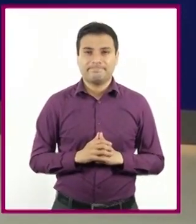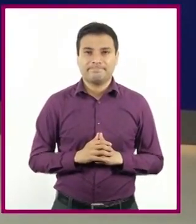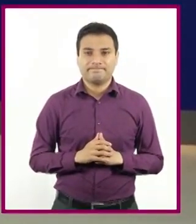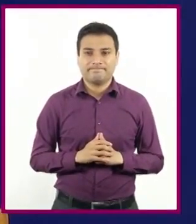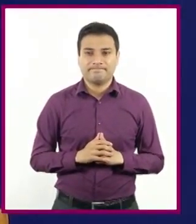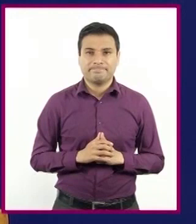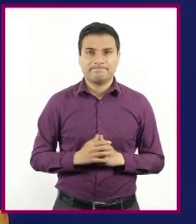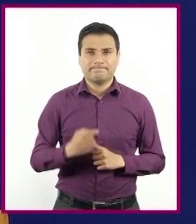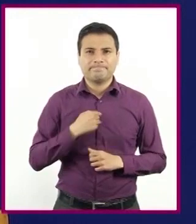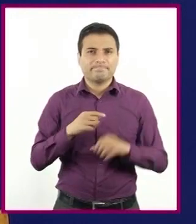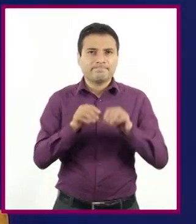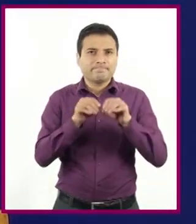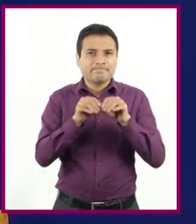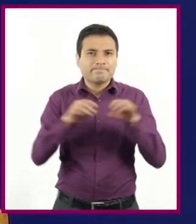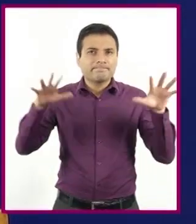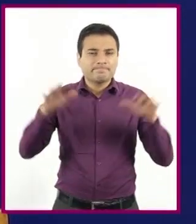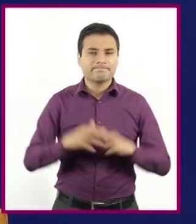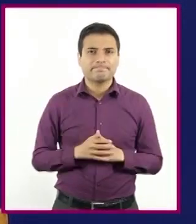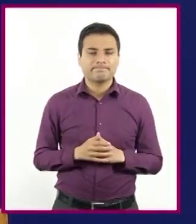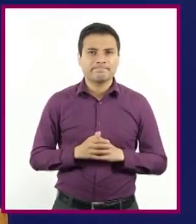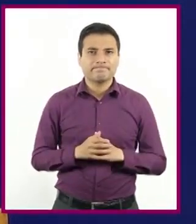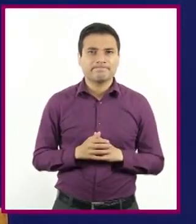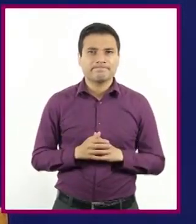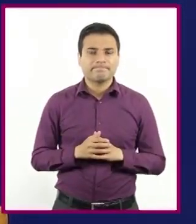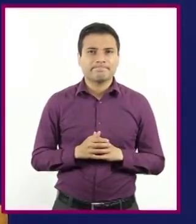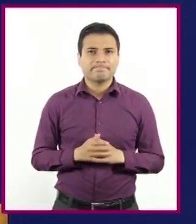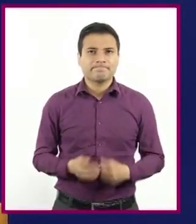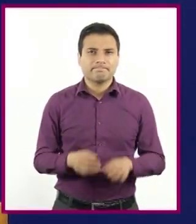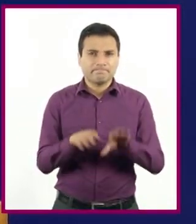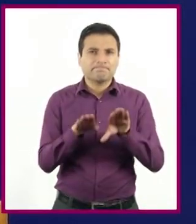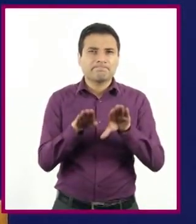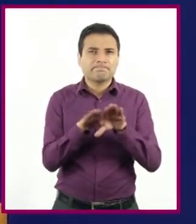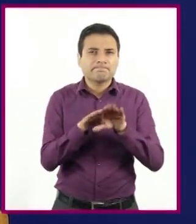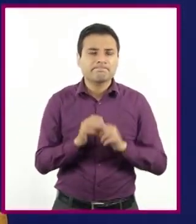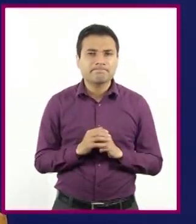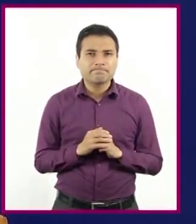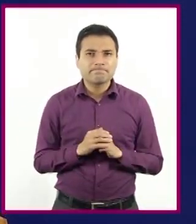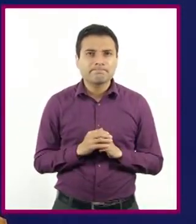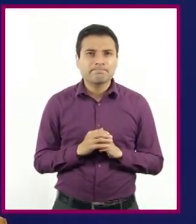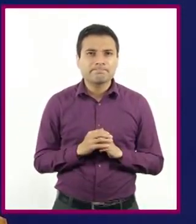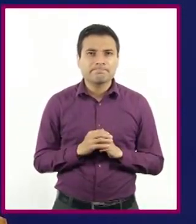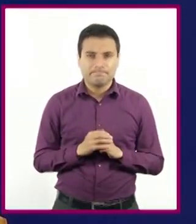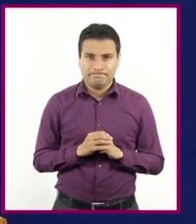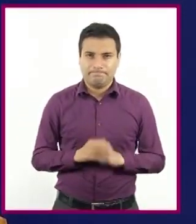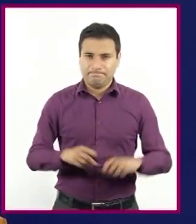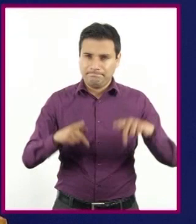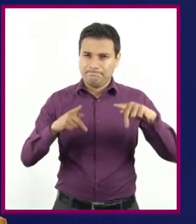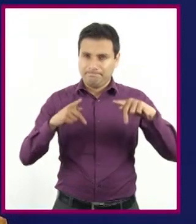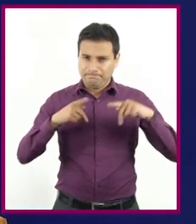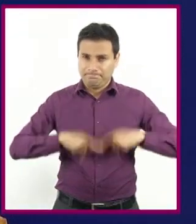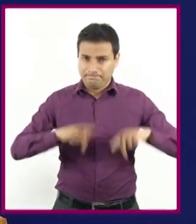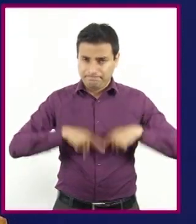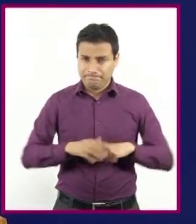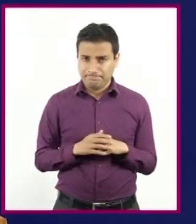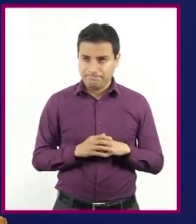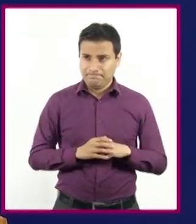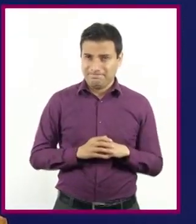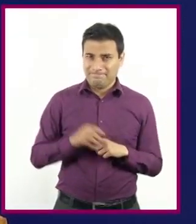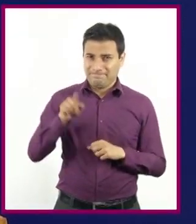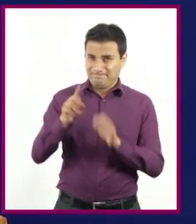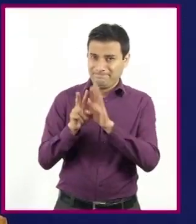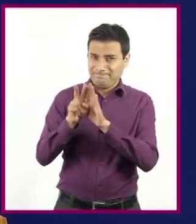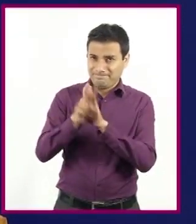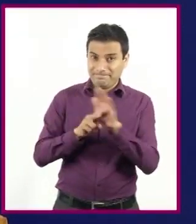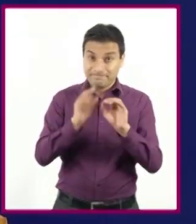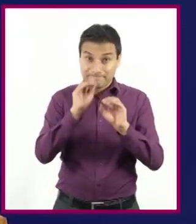la información que se obtuvo por medio de esas fuentes, los creadores de la cápsula tuvieron que organizar,